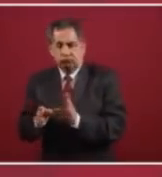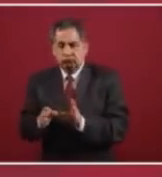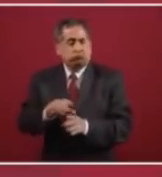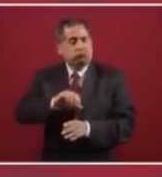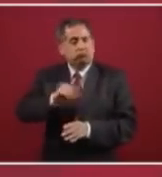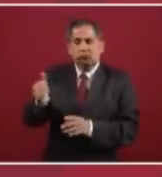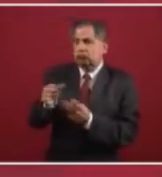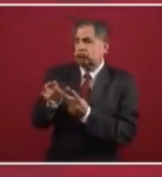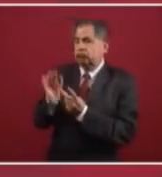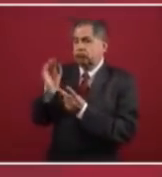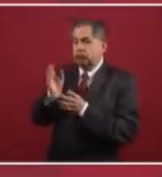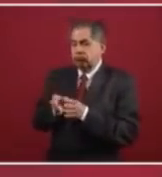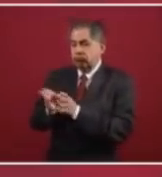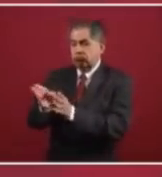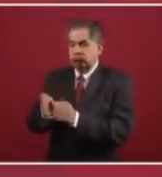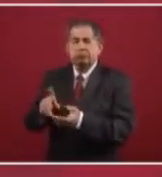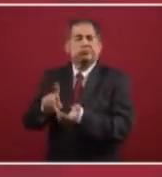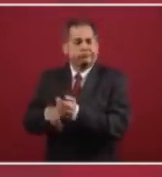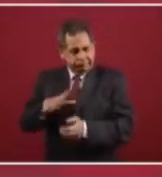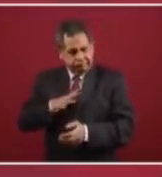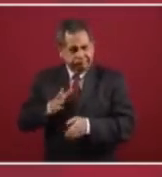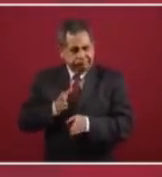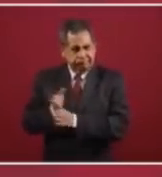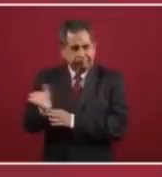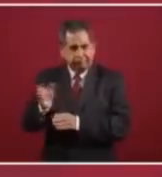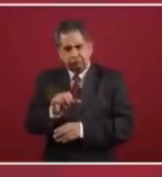otra alternativa, y existe,